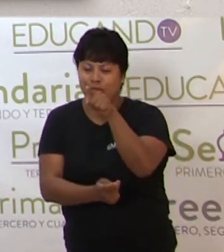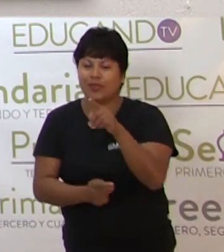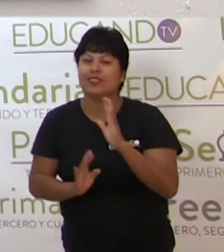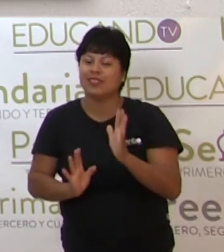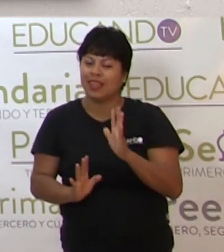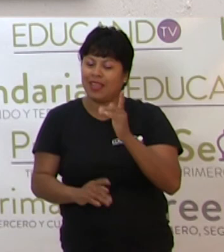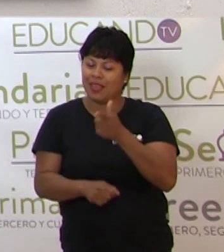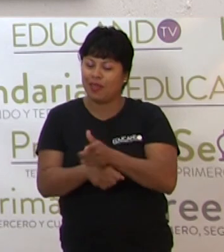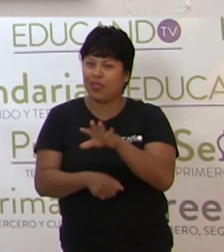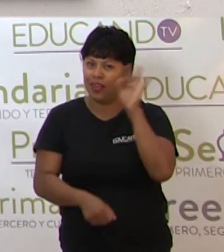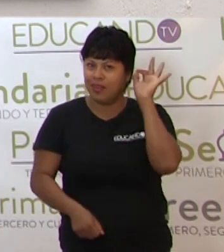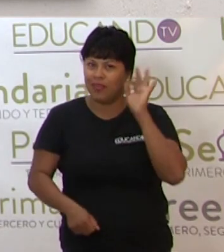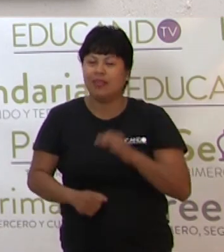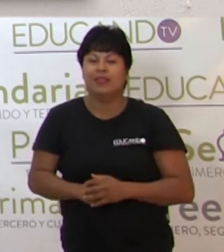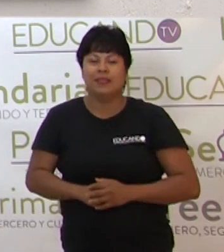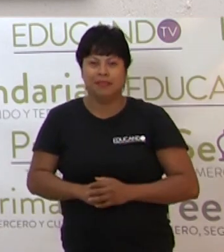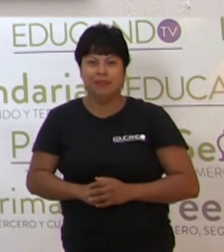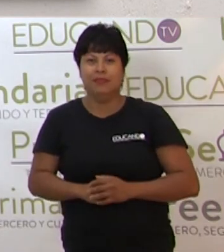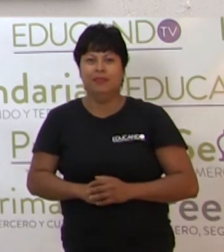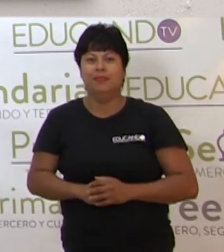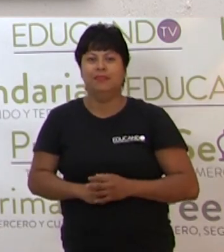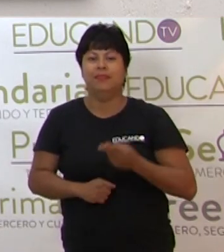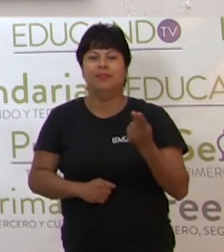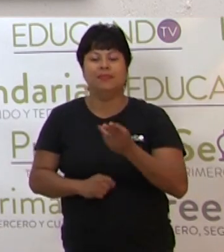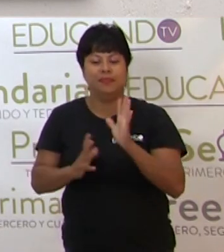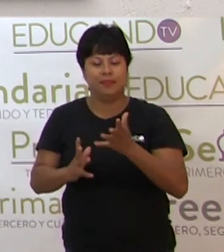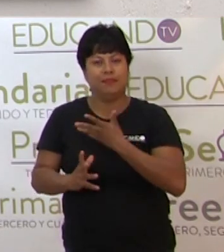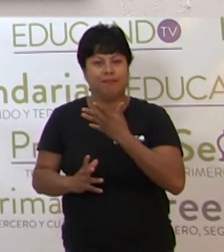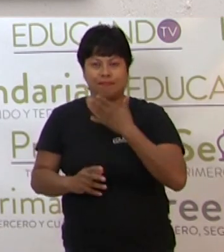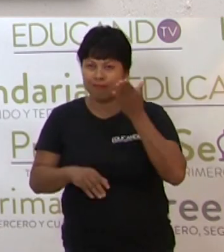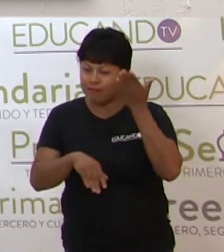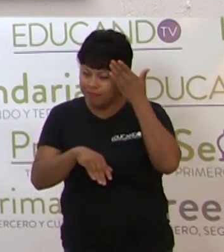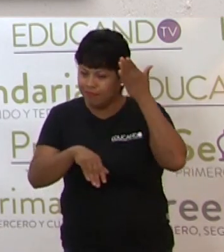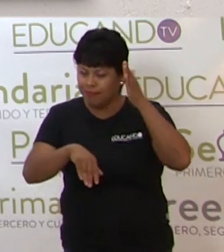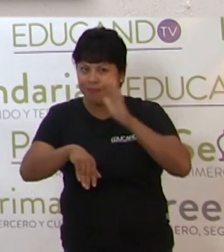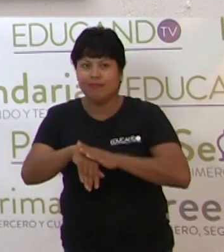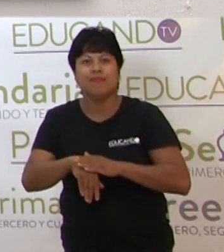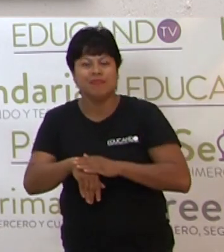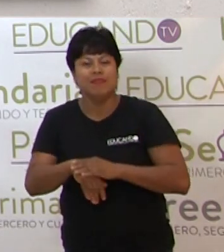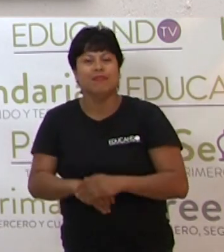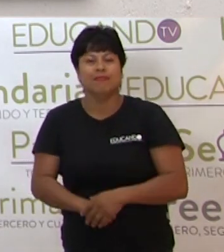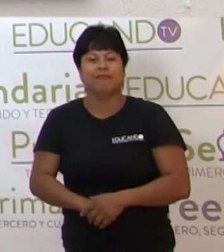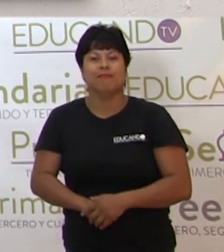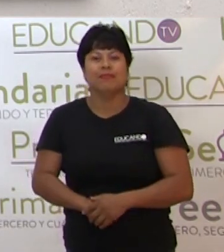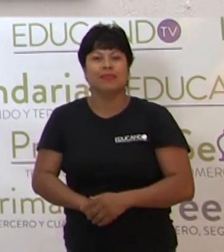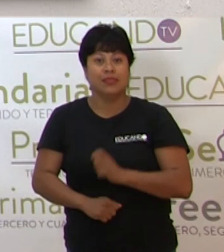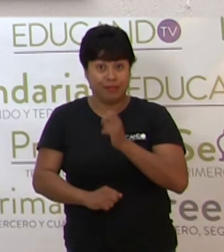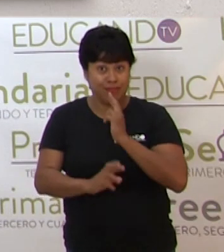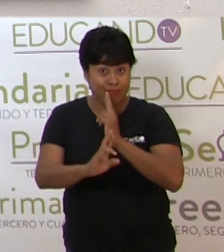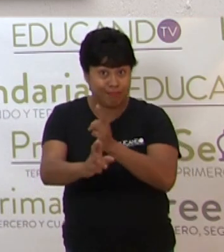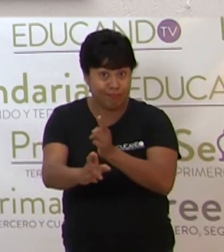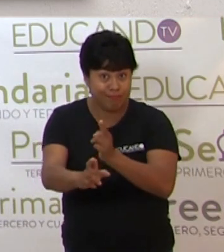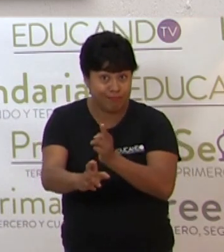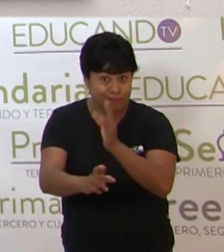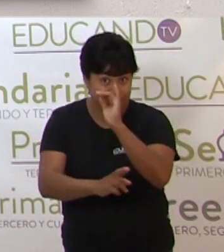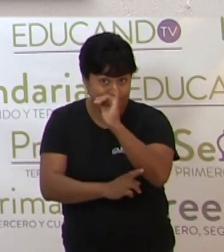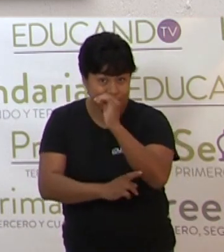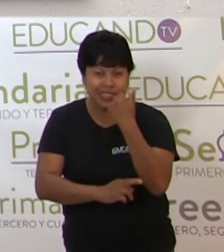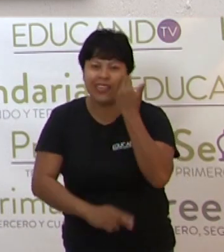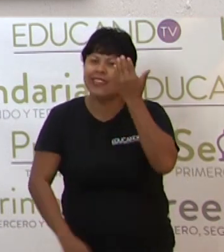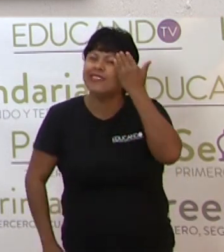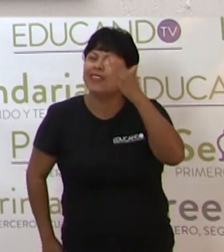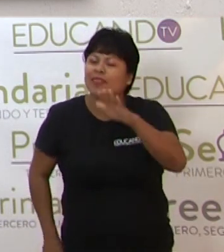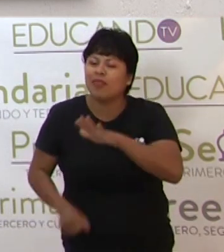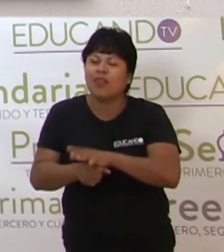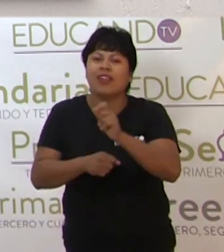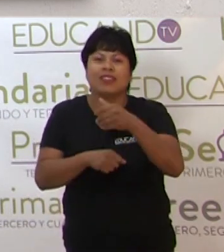ya encontraron, con lo que ustedes ya tienen en su cabecita, ¿sí? ¿Les doy la respuesta? ¿Quieren saber